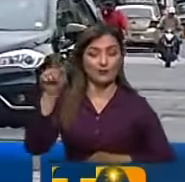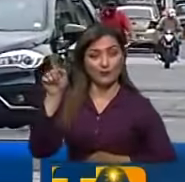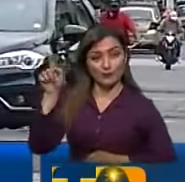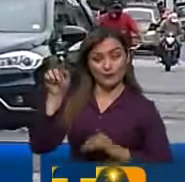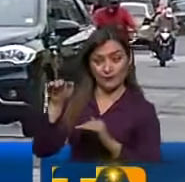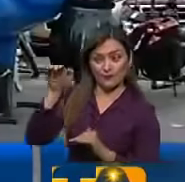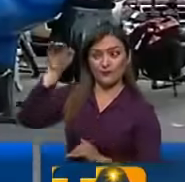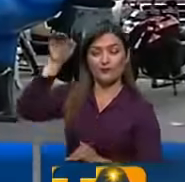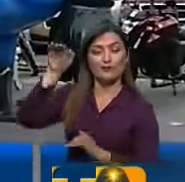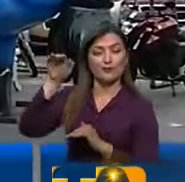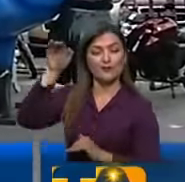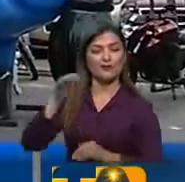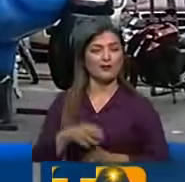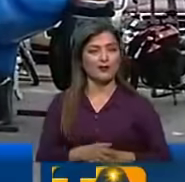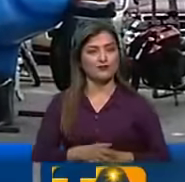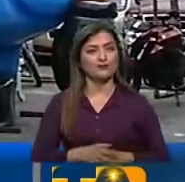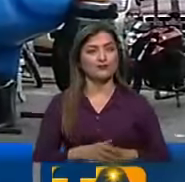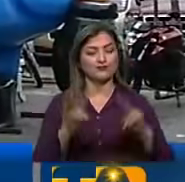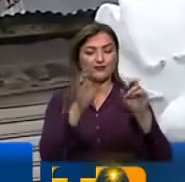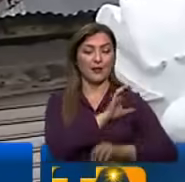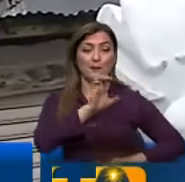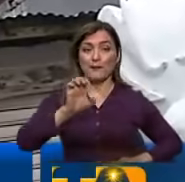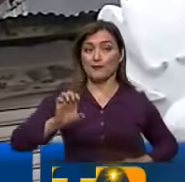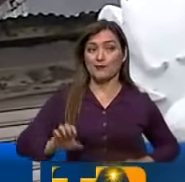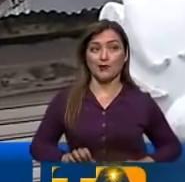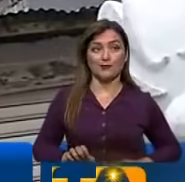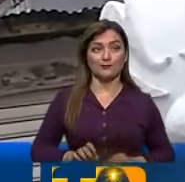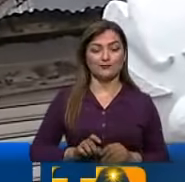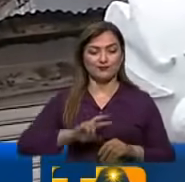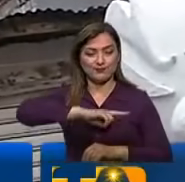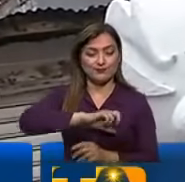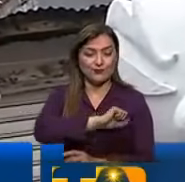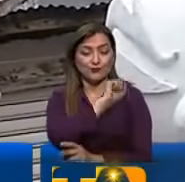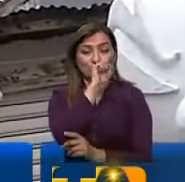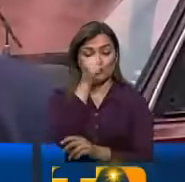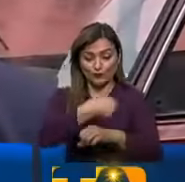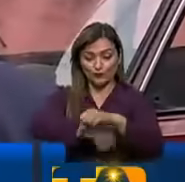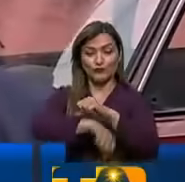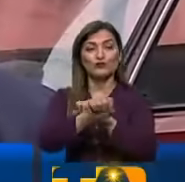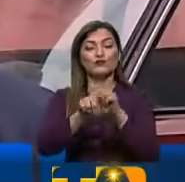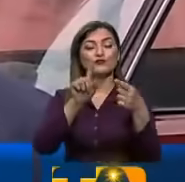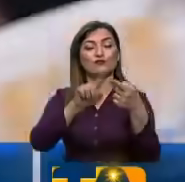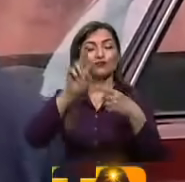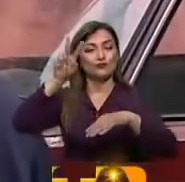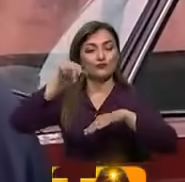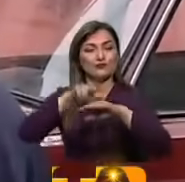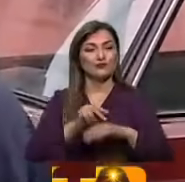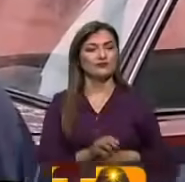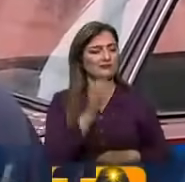el gigante Minions y un bombillo con la temática de Melec, vicecampeón del torneo ecuatoriano de fútbol. ¿Qué tal le parecen los